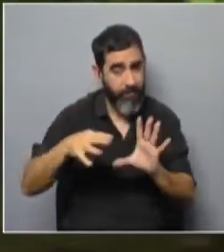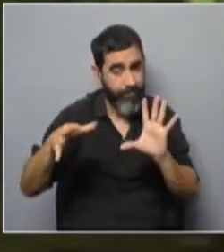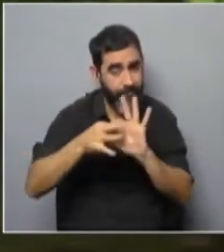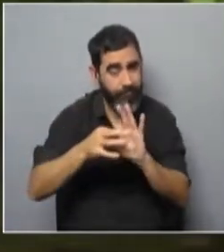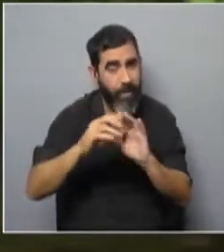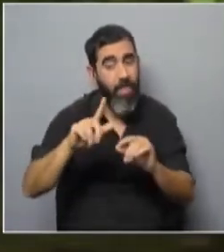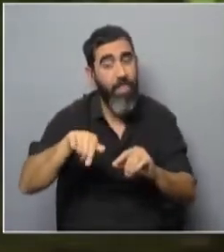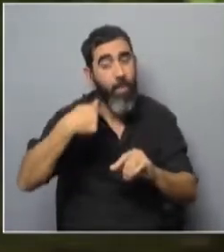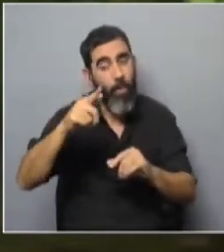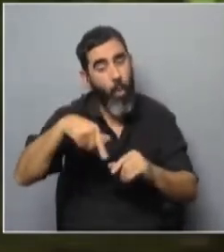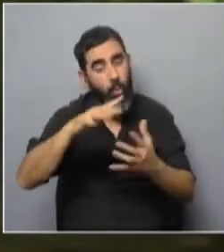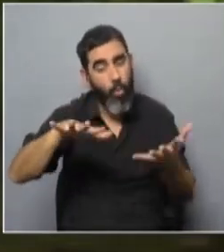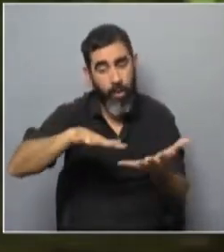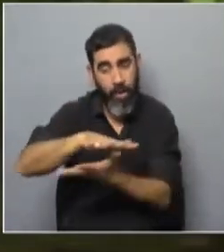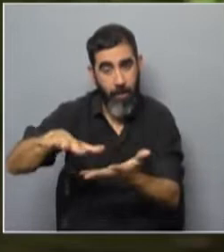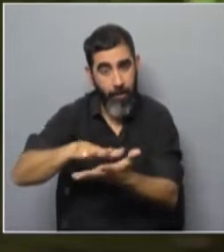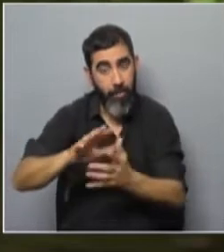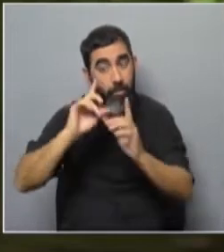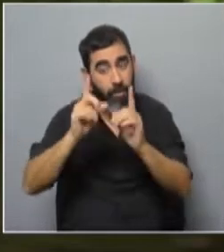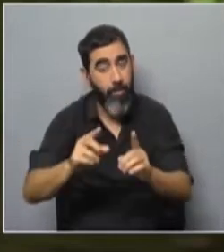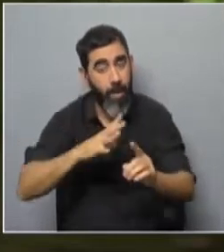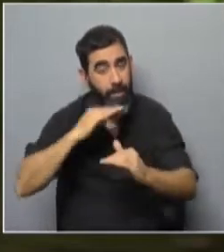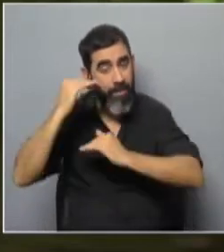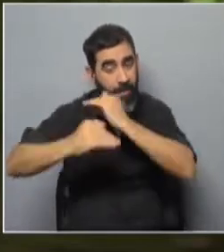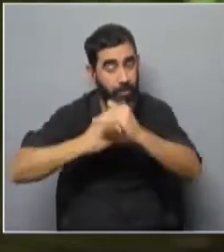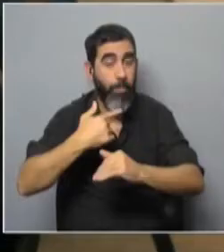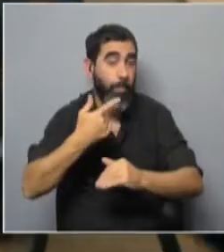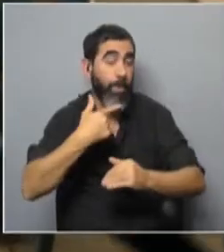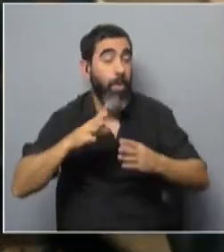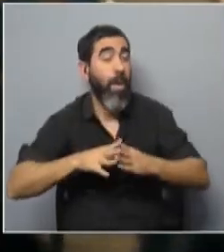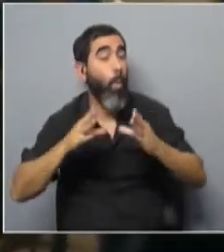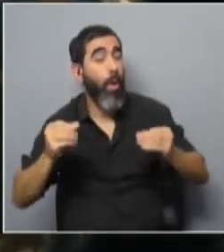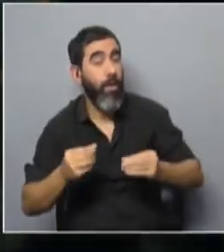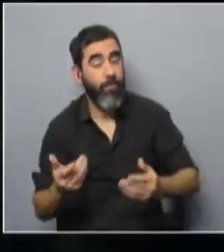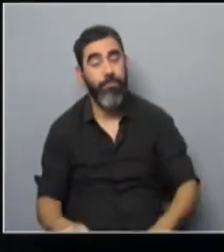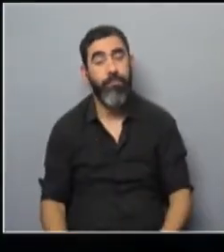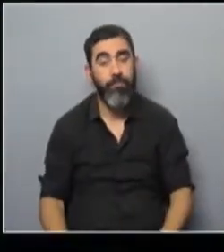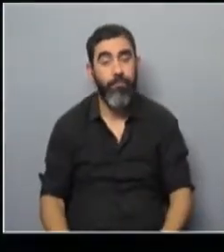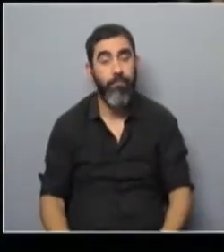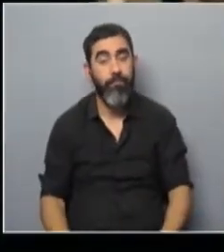que después pasa en otros espacios donde también se produce el desarrollo, como en la escuela.